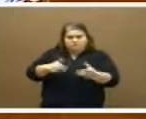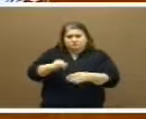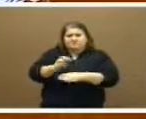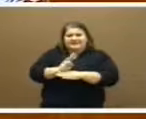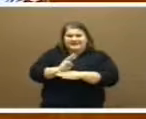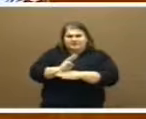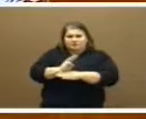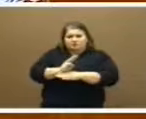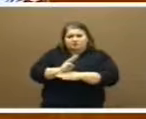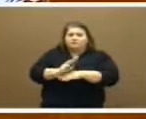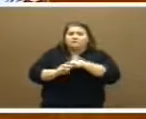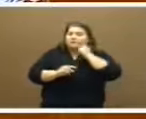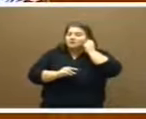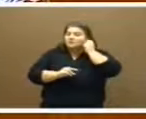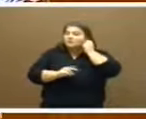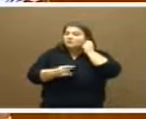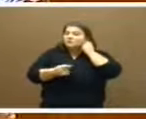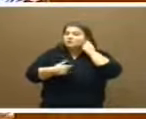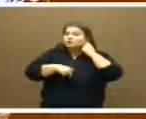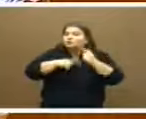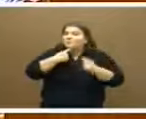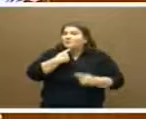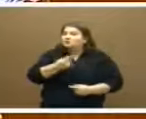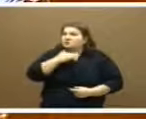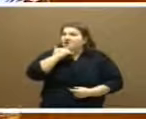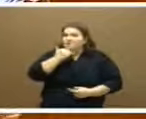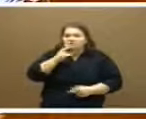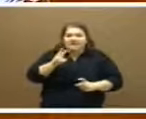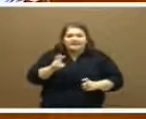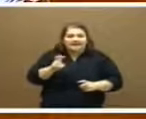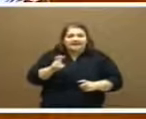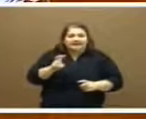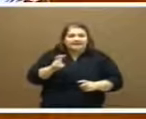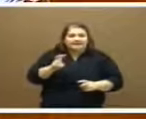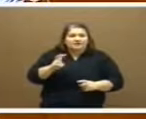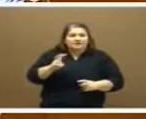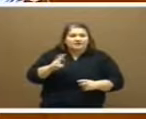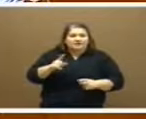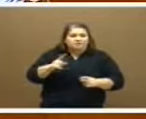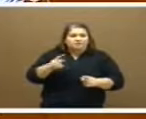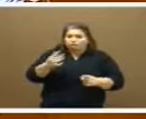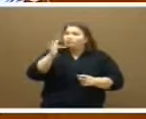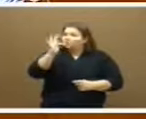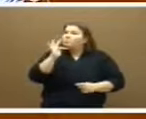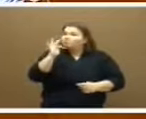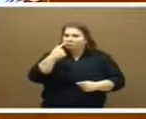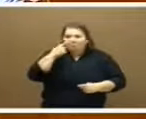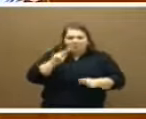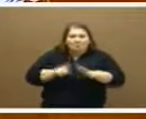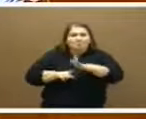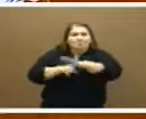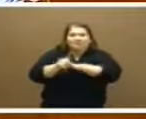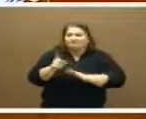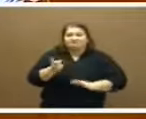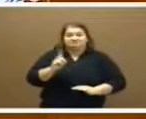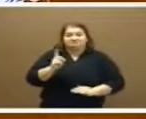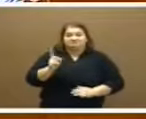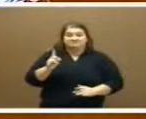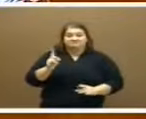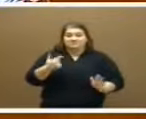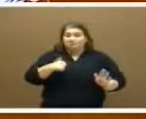Parlamento ningún atisbo de ver brotes verdes ni actuar en todo